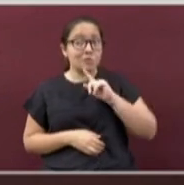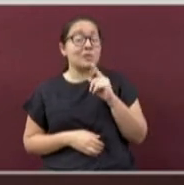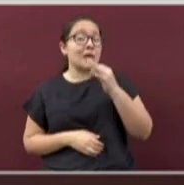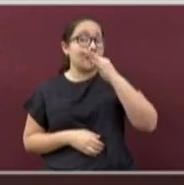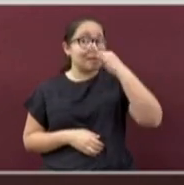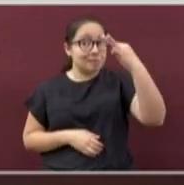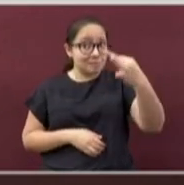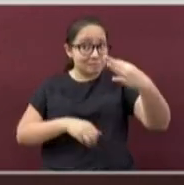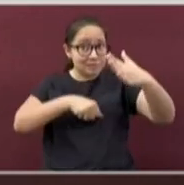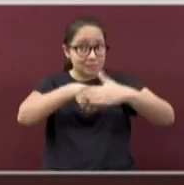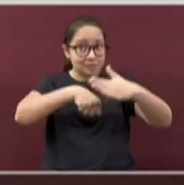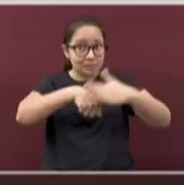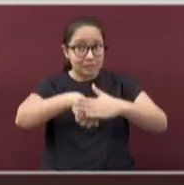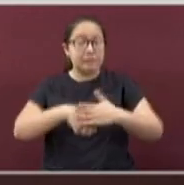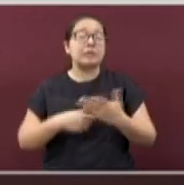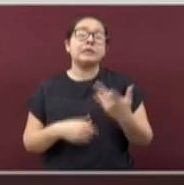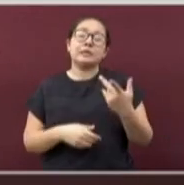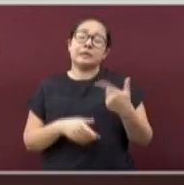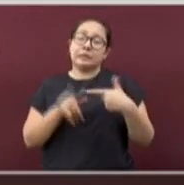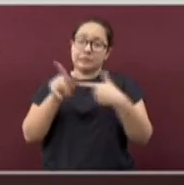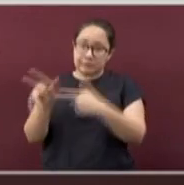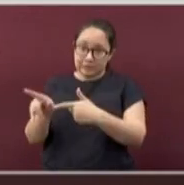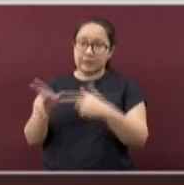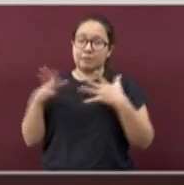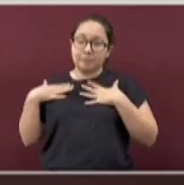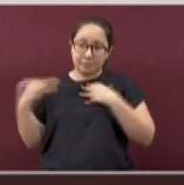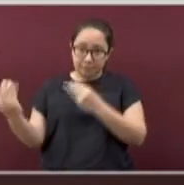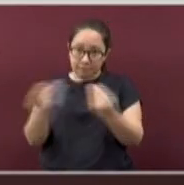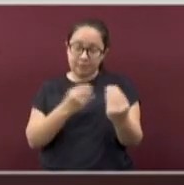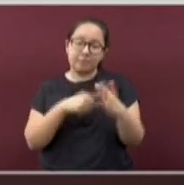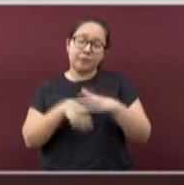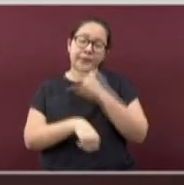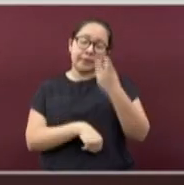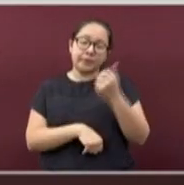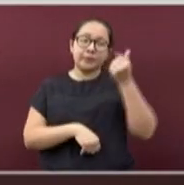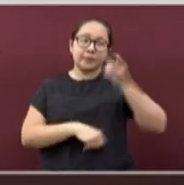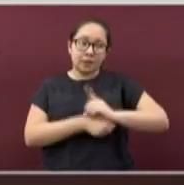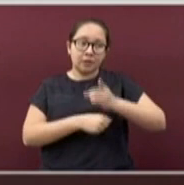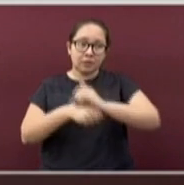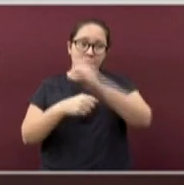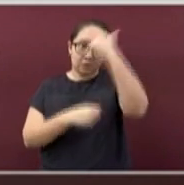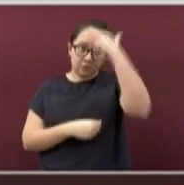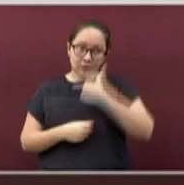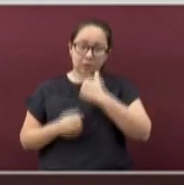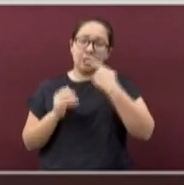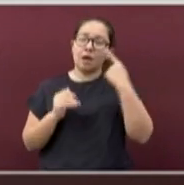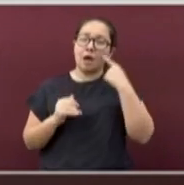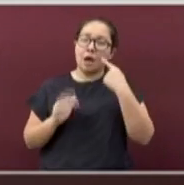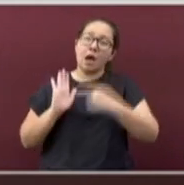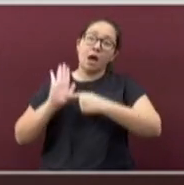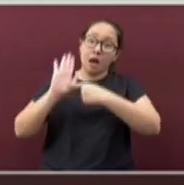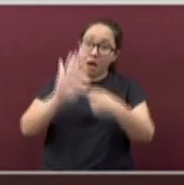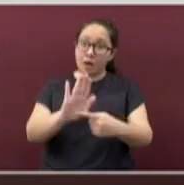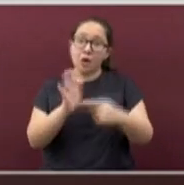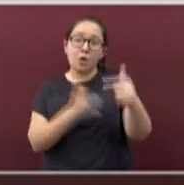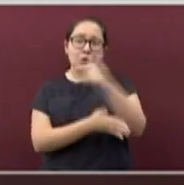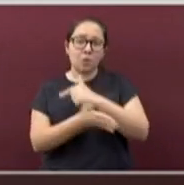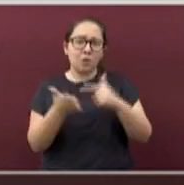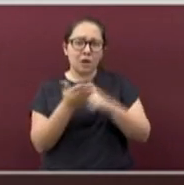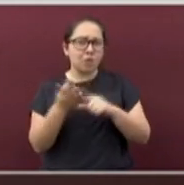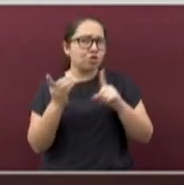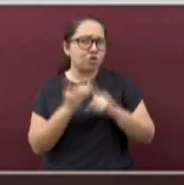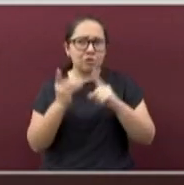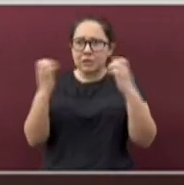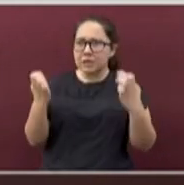presente. Es por ello que, como todas las noches, les muestro los municipios en donde se encuentran estos